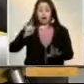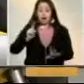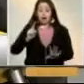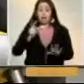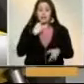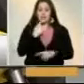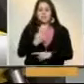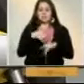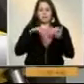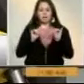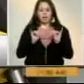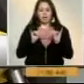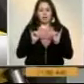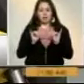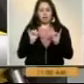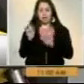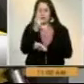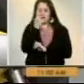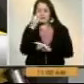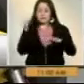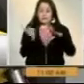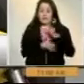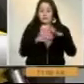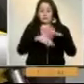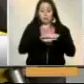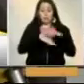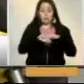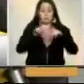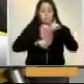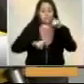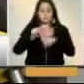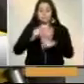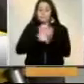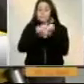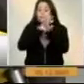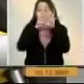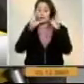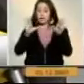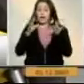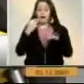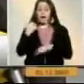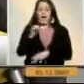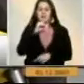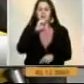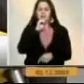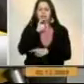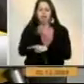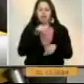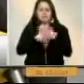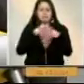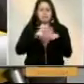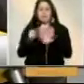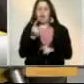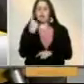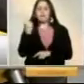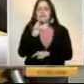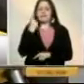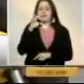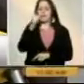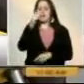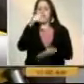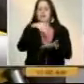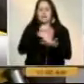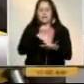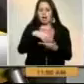primer punto que hay que tratar es el tema de los depositantes. Hay que aclarar que hay un rumor de que solamente es hasta 10 mil bolívares, incluso el